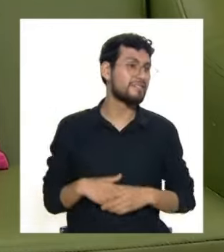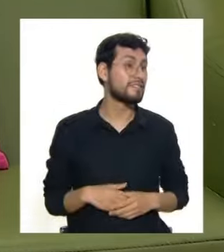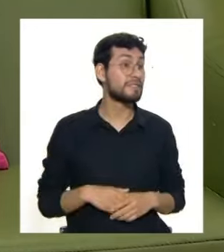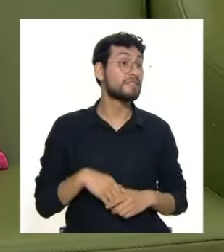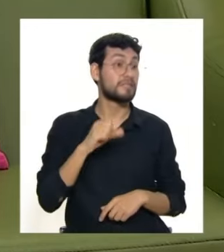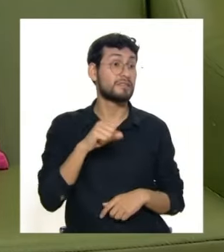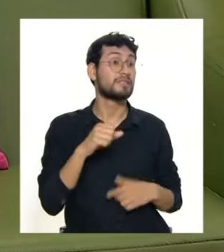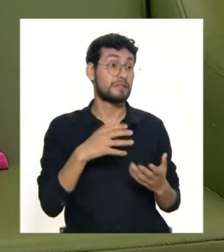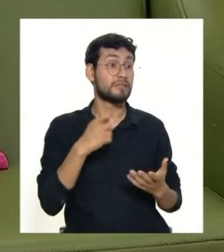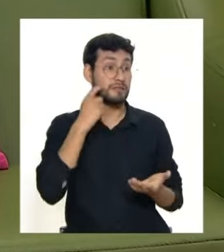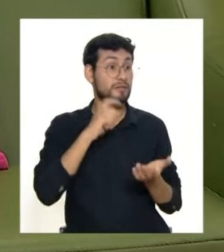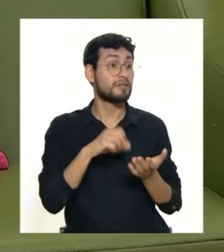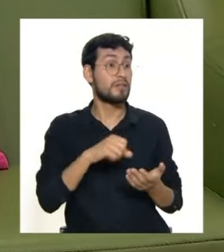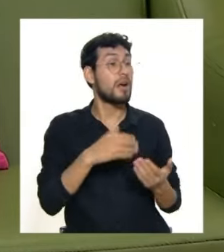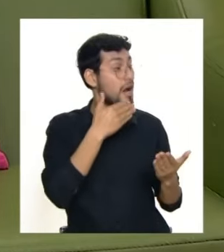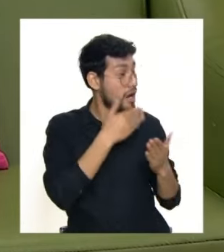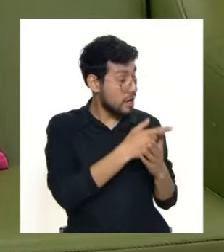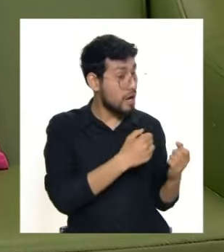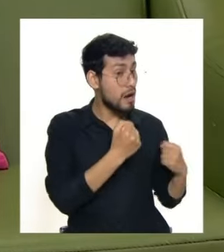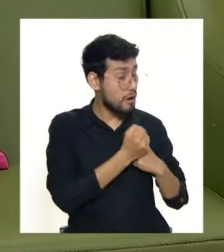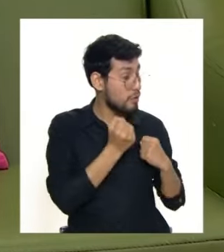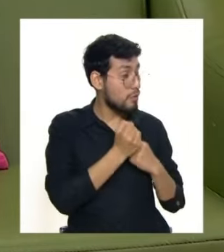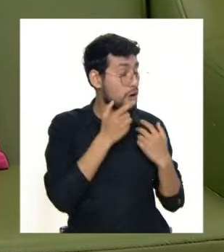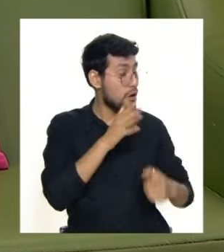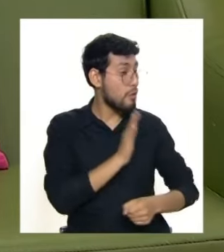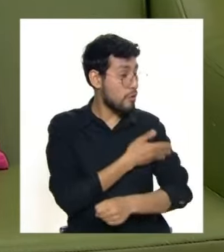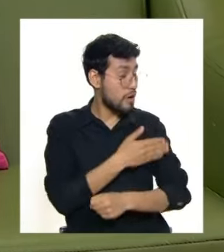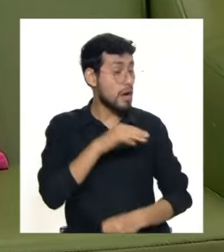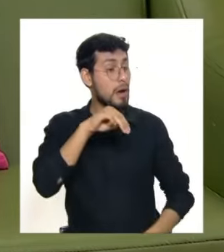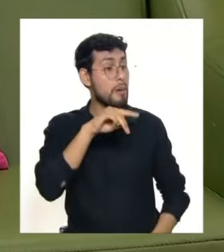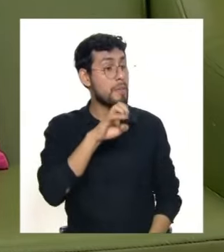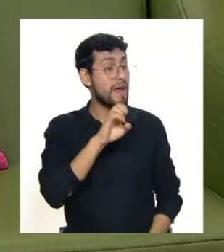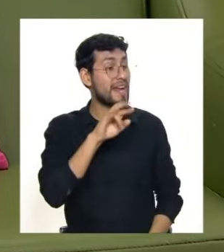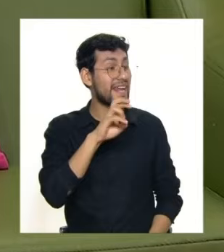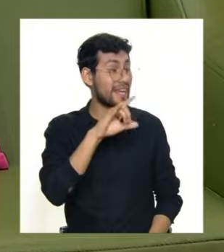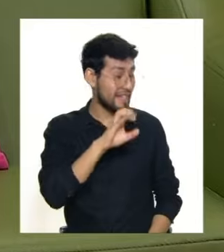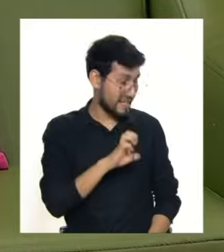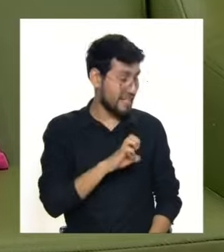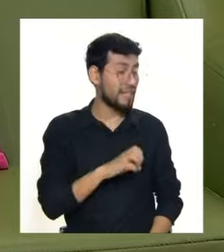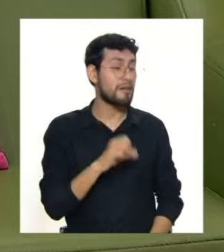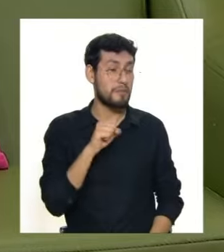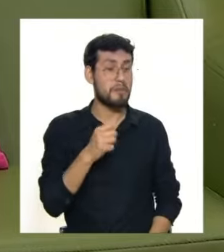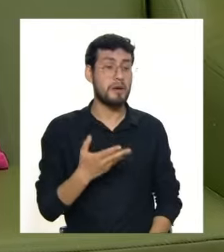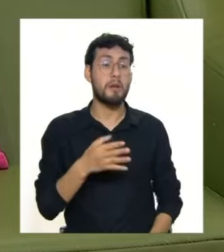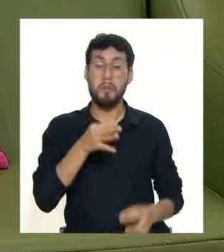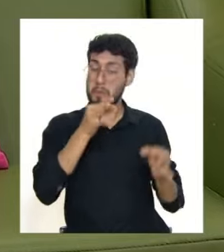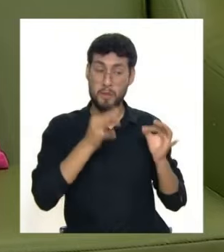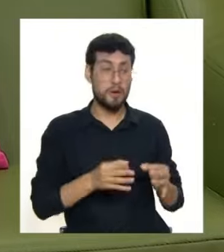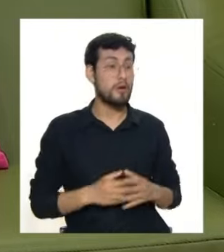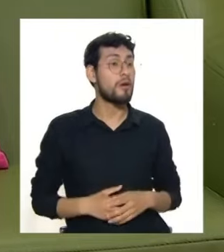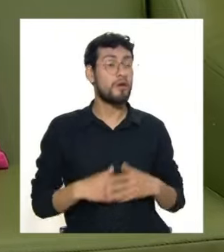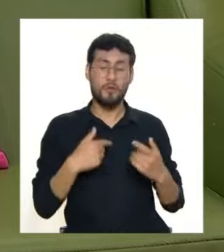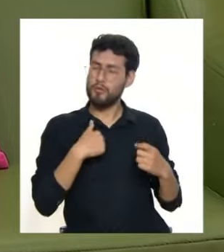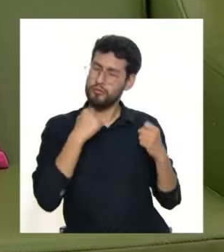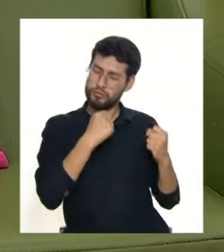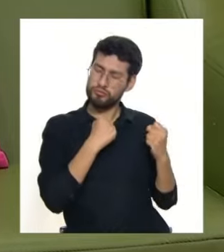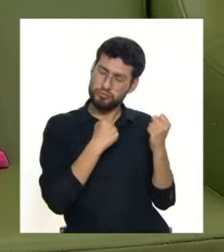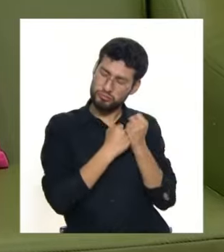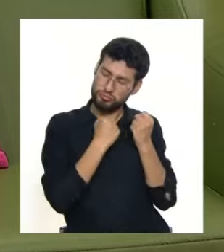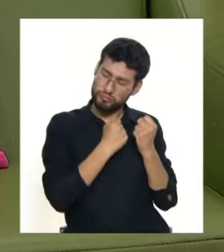pero ya me he dado mundial, cuenta. Sí, sí, sí. Y gracias por apoyar tanto nuestra música, el merengue. De verdad que... De verdad, chapó con ustedes, como